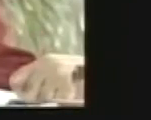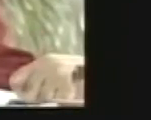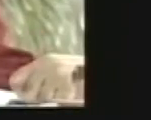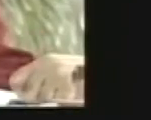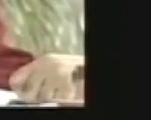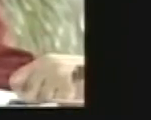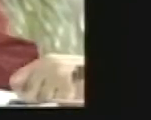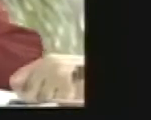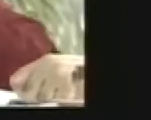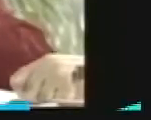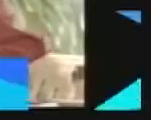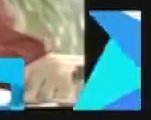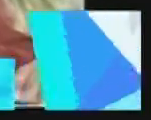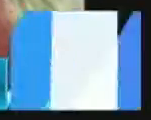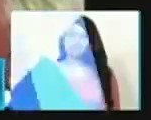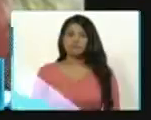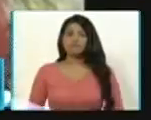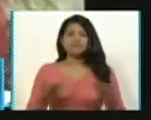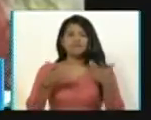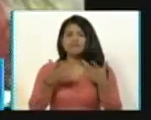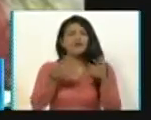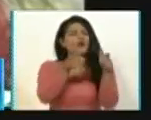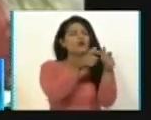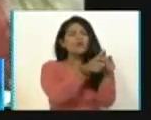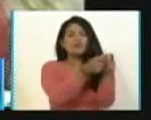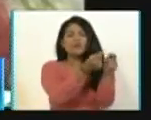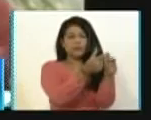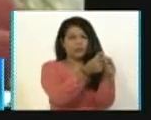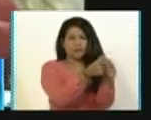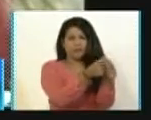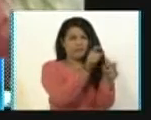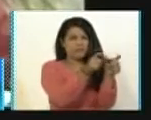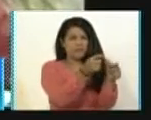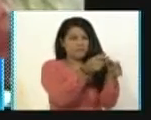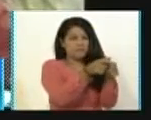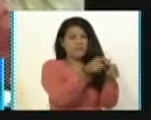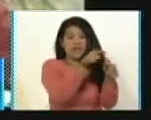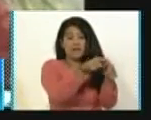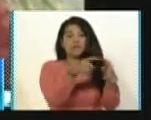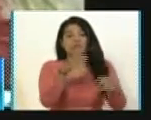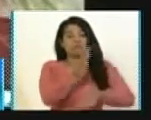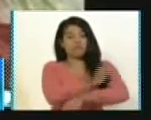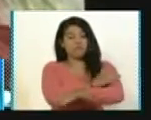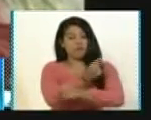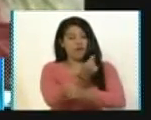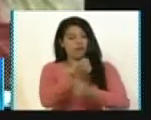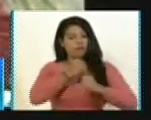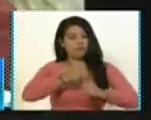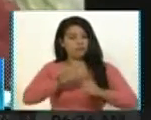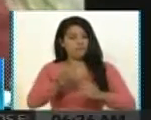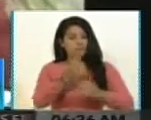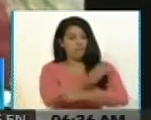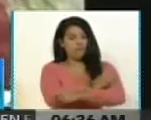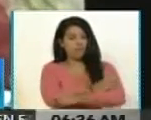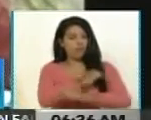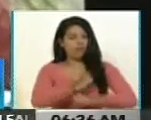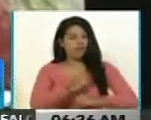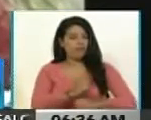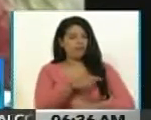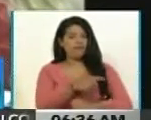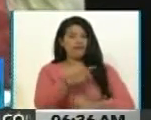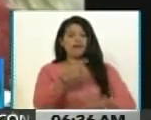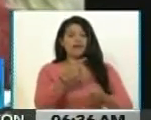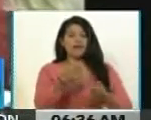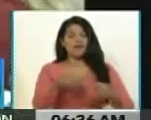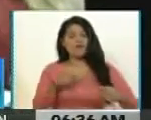Pequeños grupos de mucho poder económico se han hecho dueños de medios de